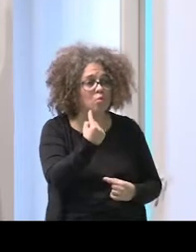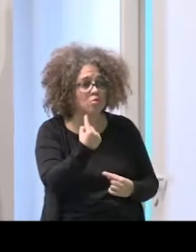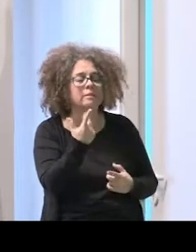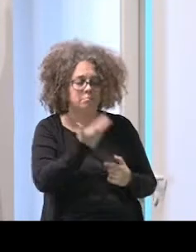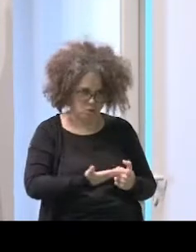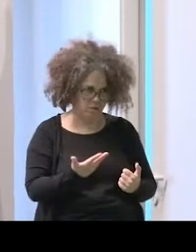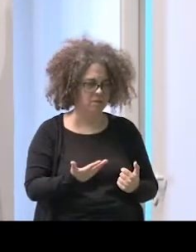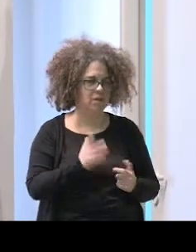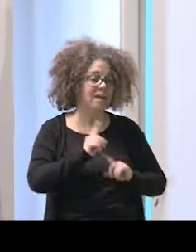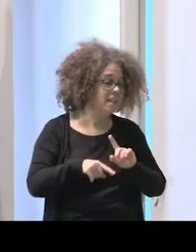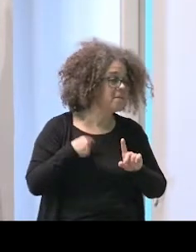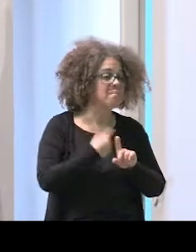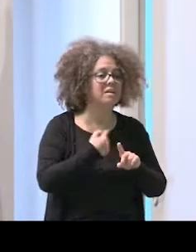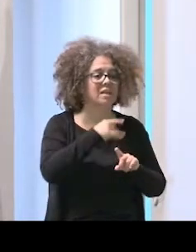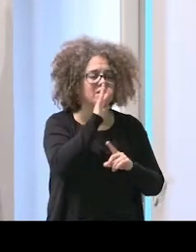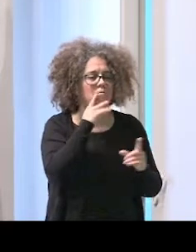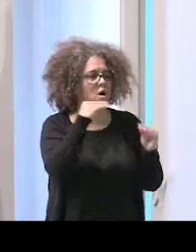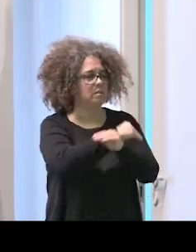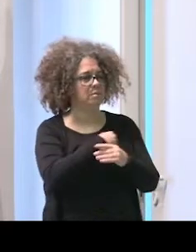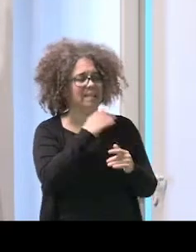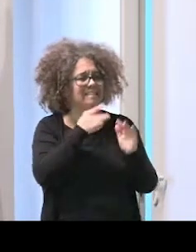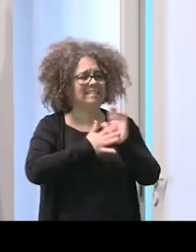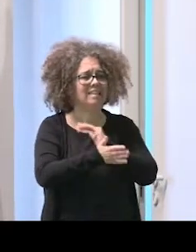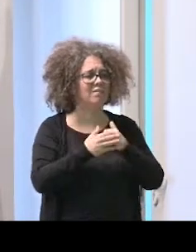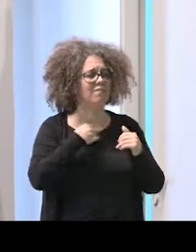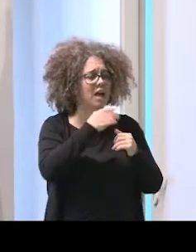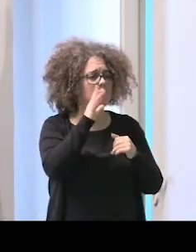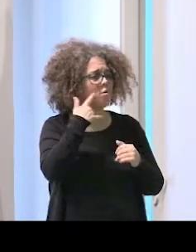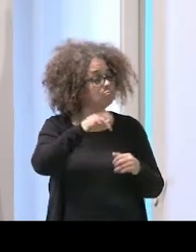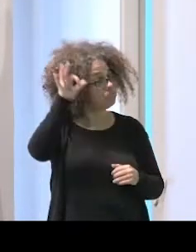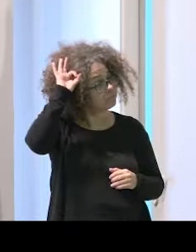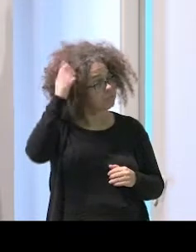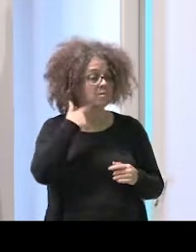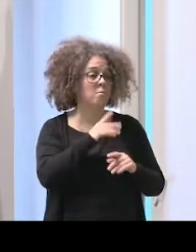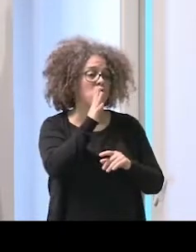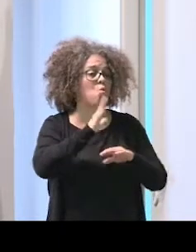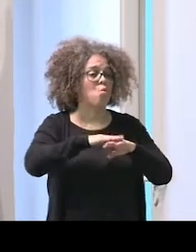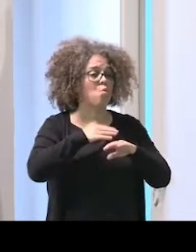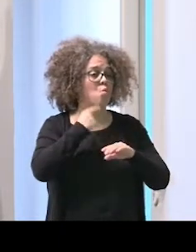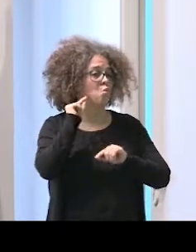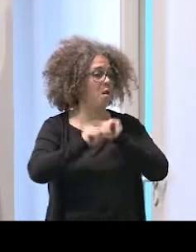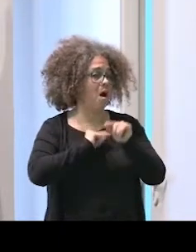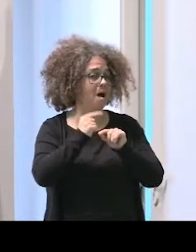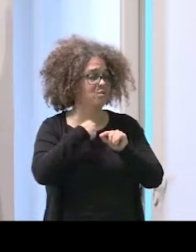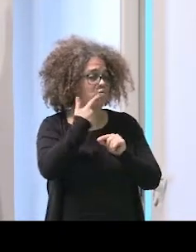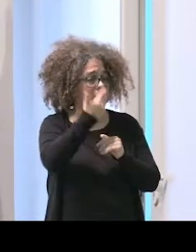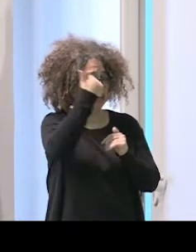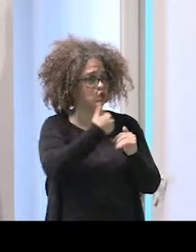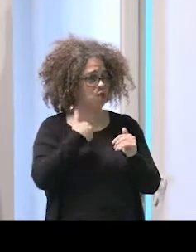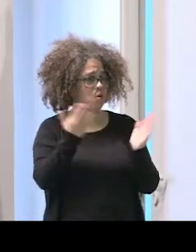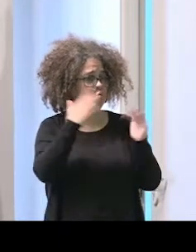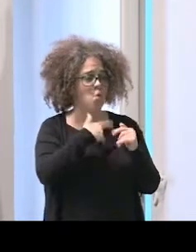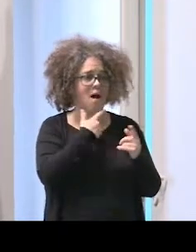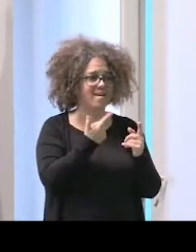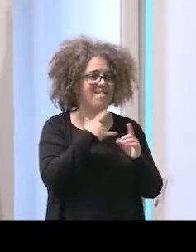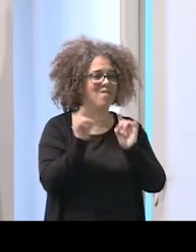Además, muchas veces es asimétrica. De hecho, un tercio de los receptores de implante coclear por culpa del citomegalovirus tienen una sordera asimétrica. Así que ya os